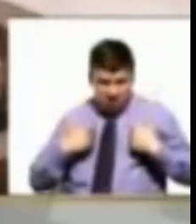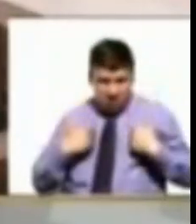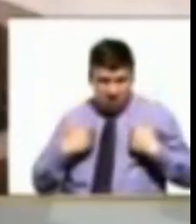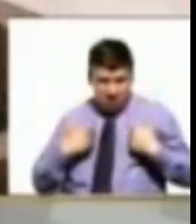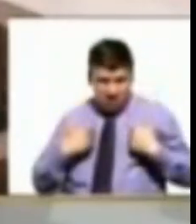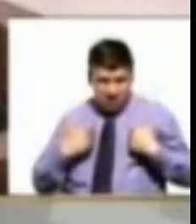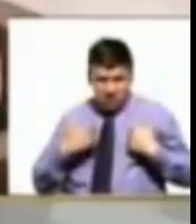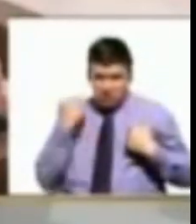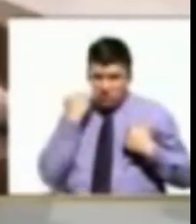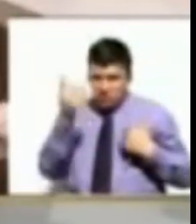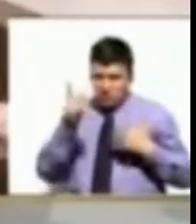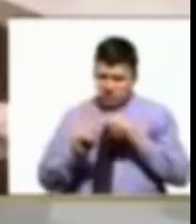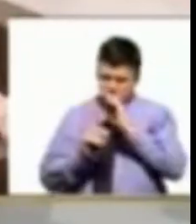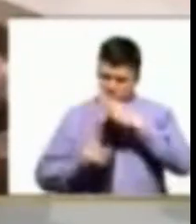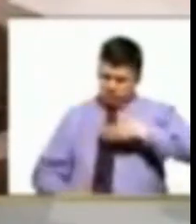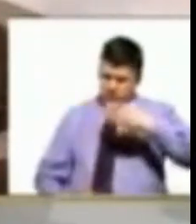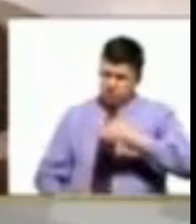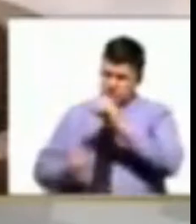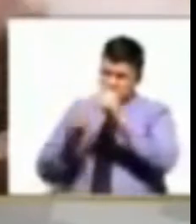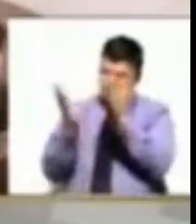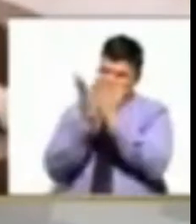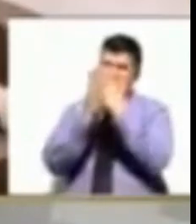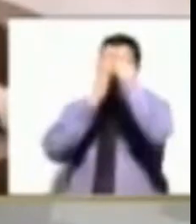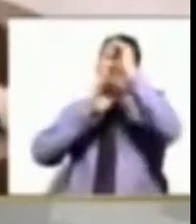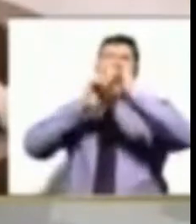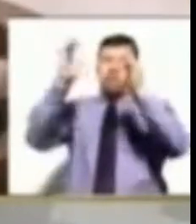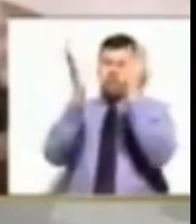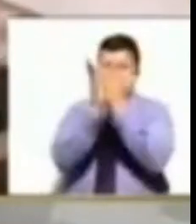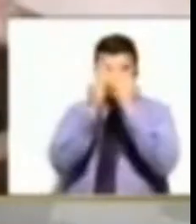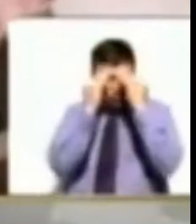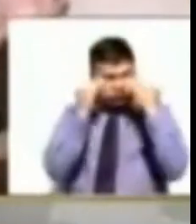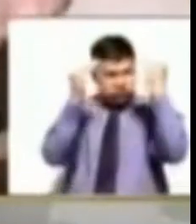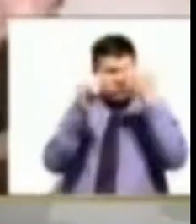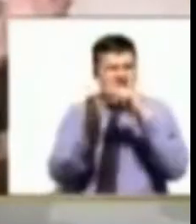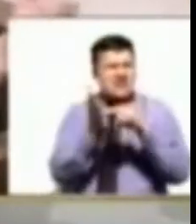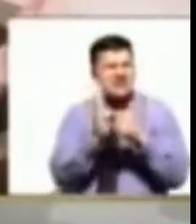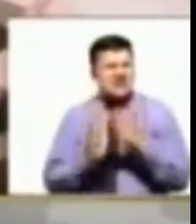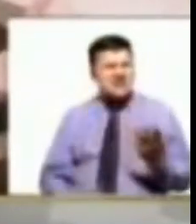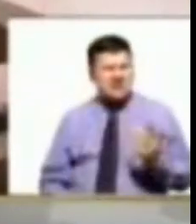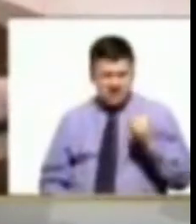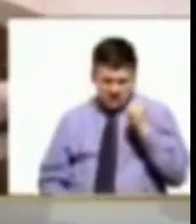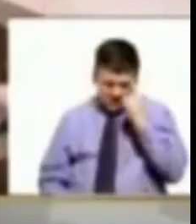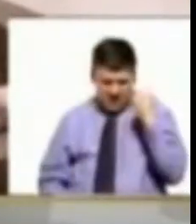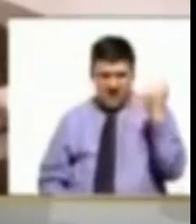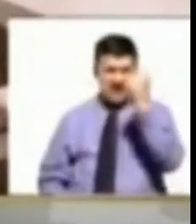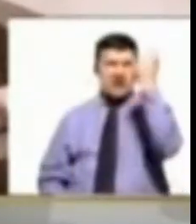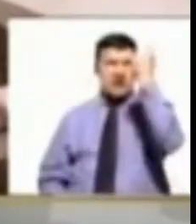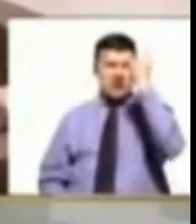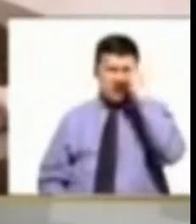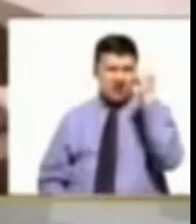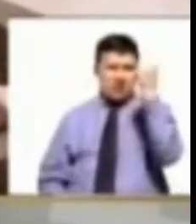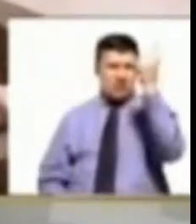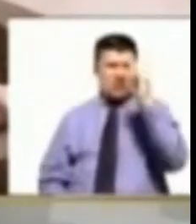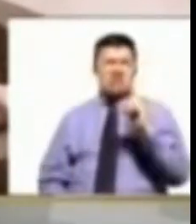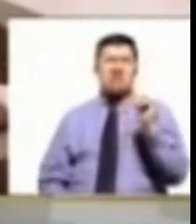La ideología de género, ustedes son mujeres cultas, han ido a estudiar afuera. Tiene que saber perfectamente qué se trata la ideología de